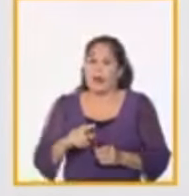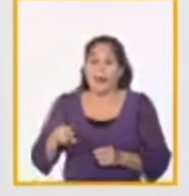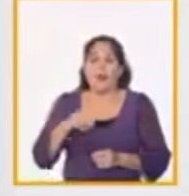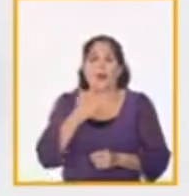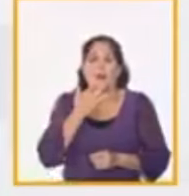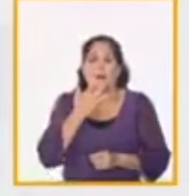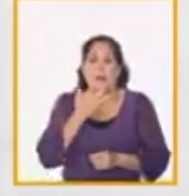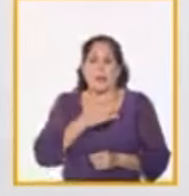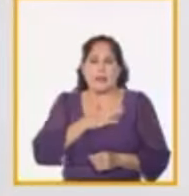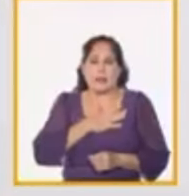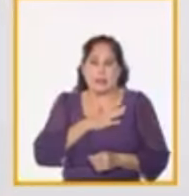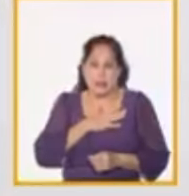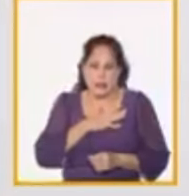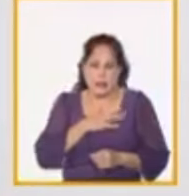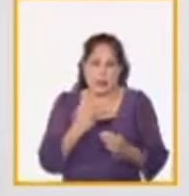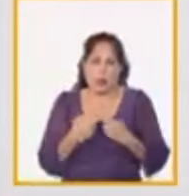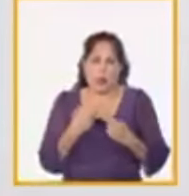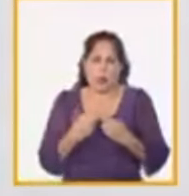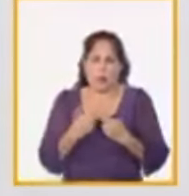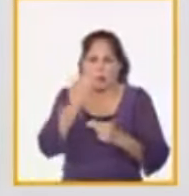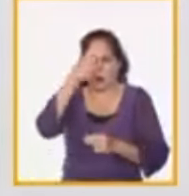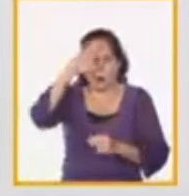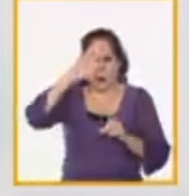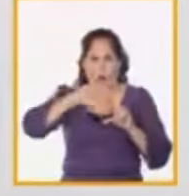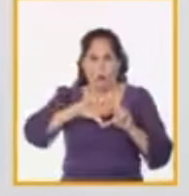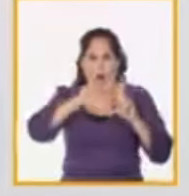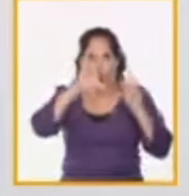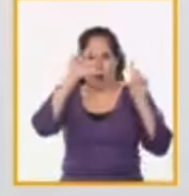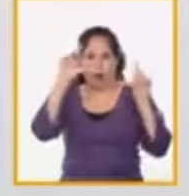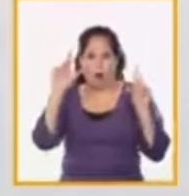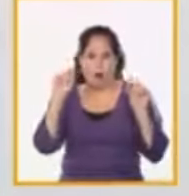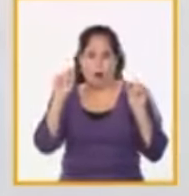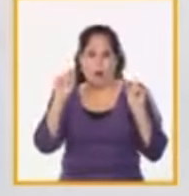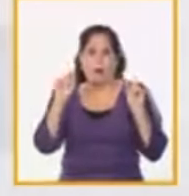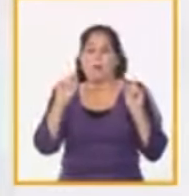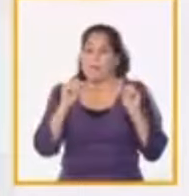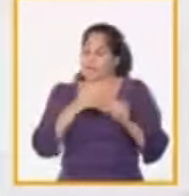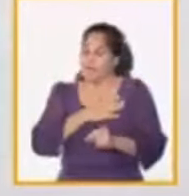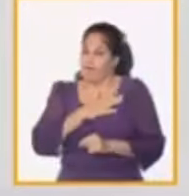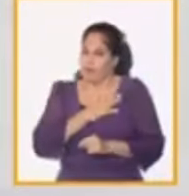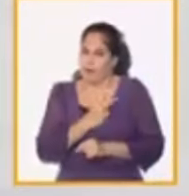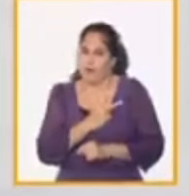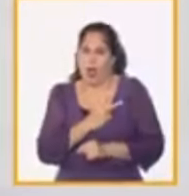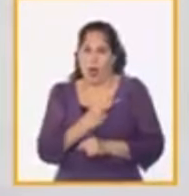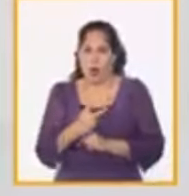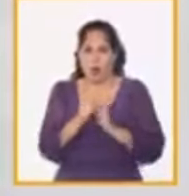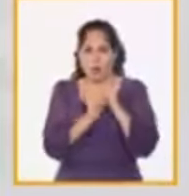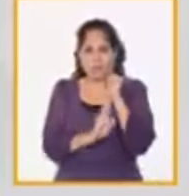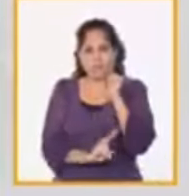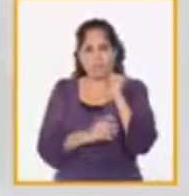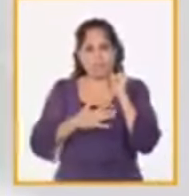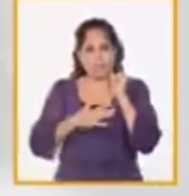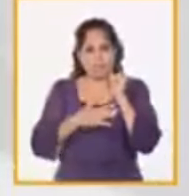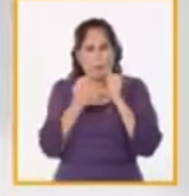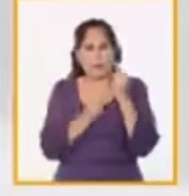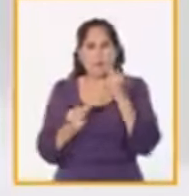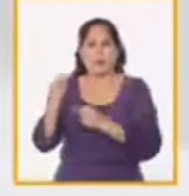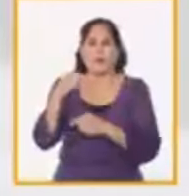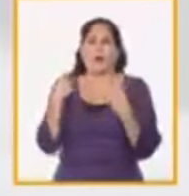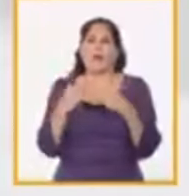Que sientan que se compite por la patria, que hay que tener valores, principios, que hay que defender.